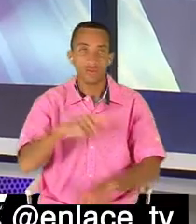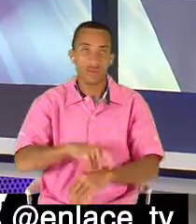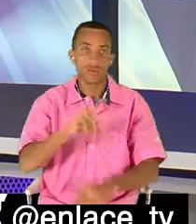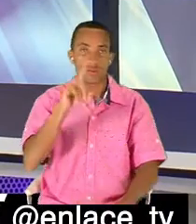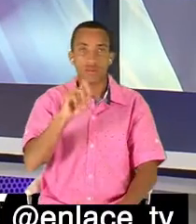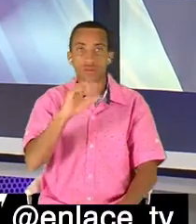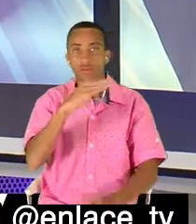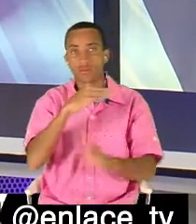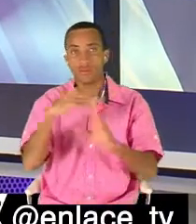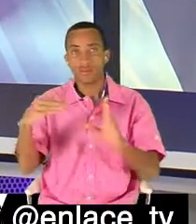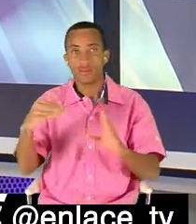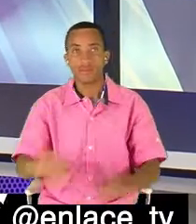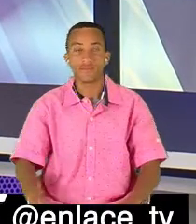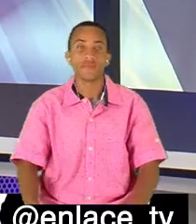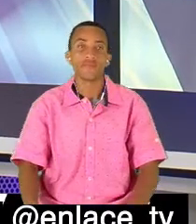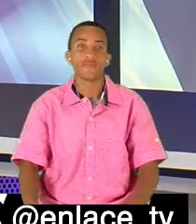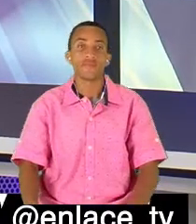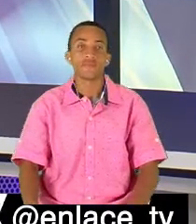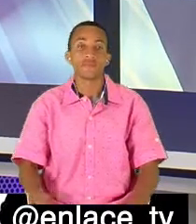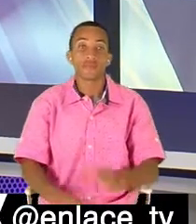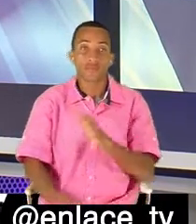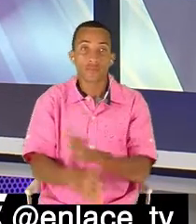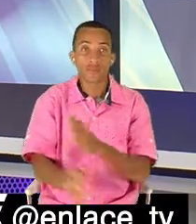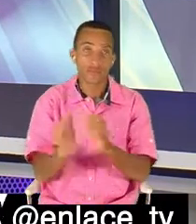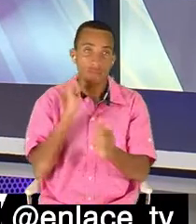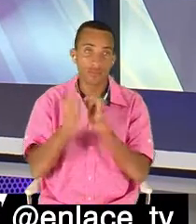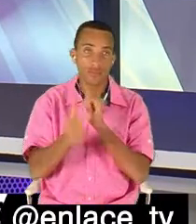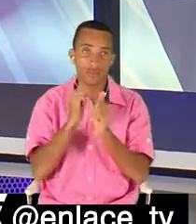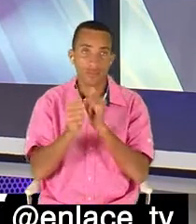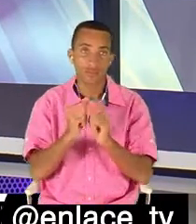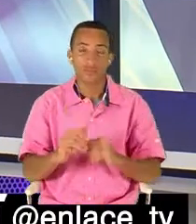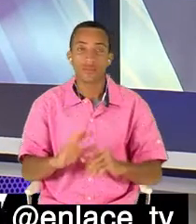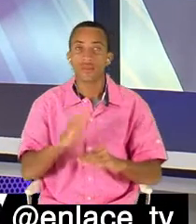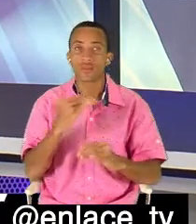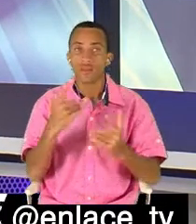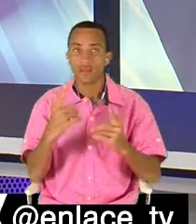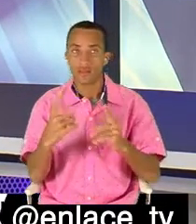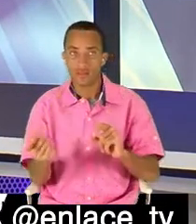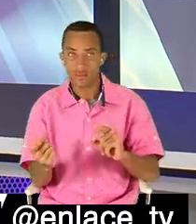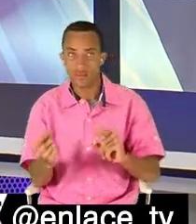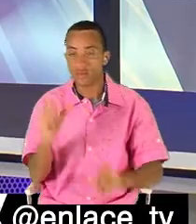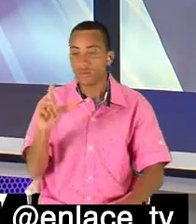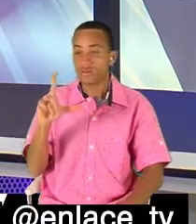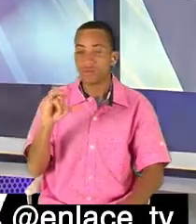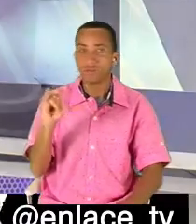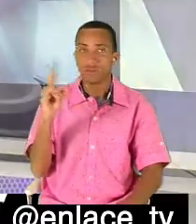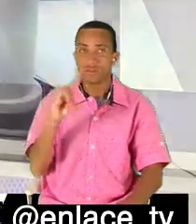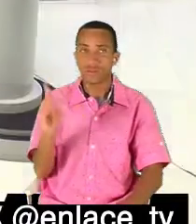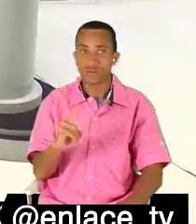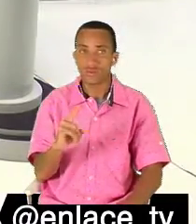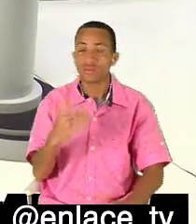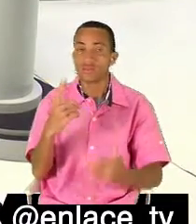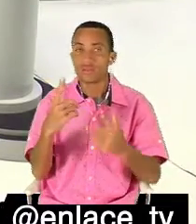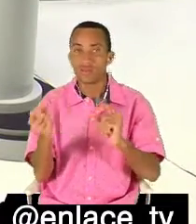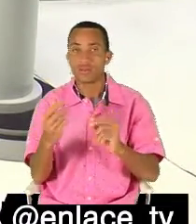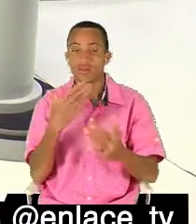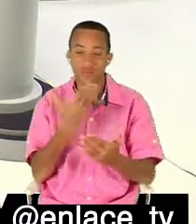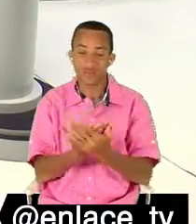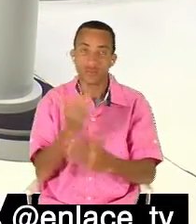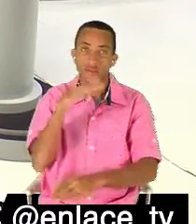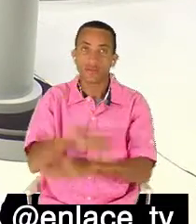Y llegó el momento de continuar con la información deportiva en Enlace Noticias. Ya está listo Luis Alfonso, el Pocho Molina. Pocho, muy buenas tardes para usted.